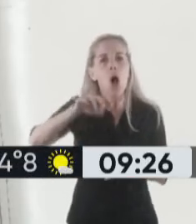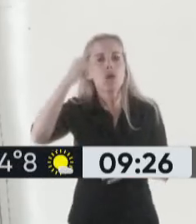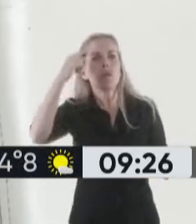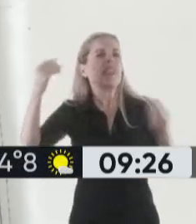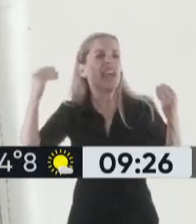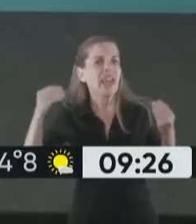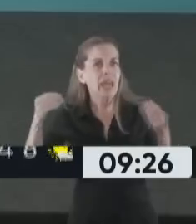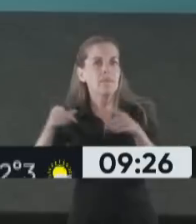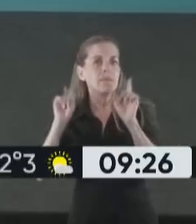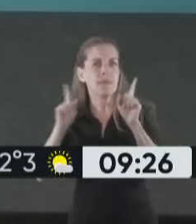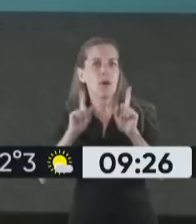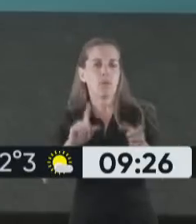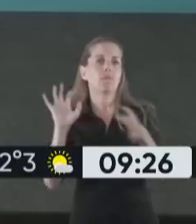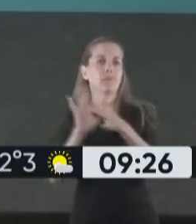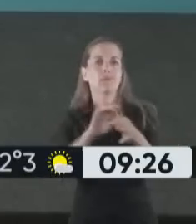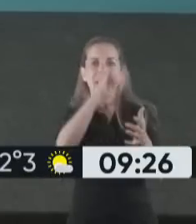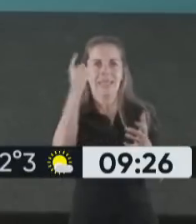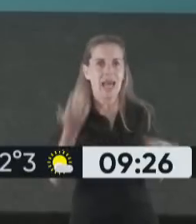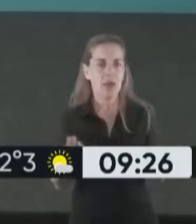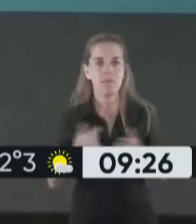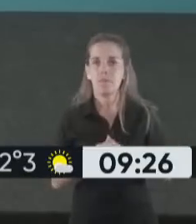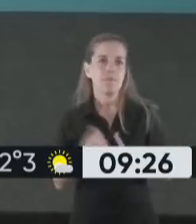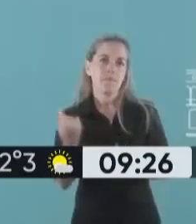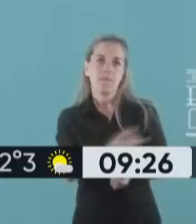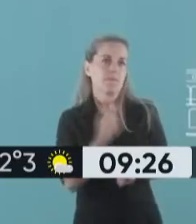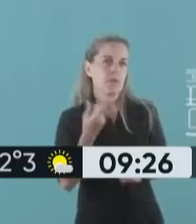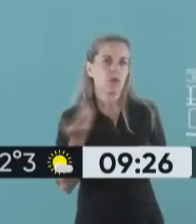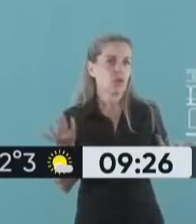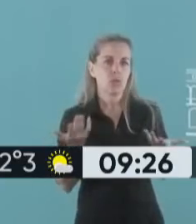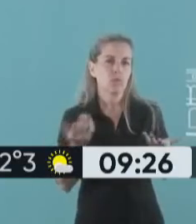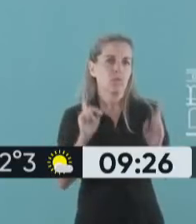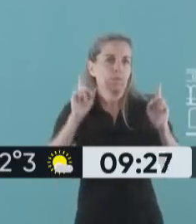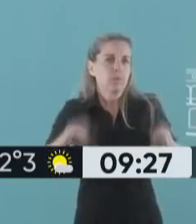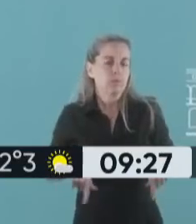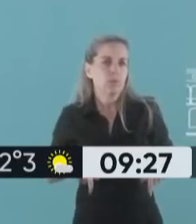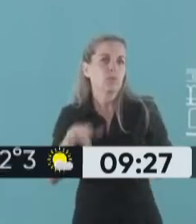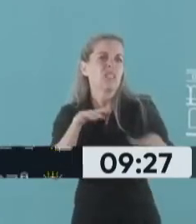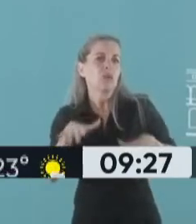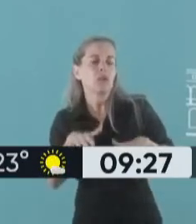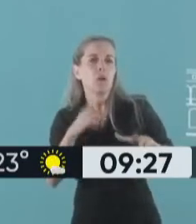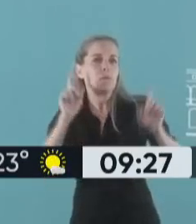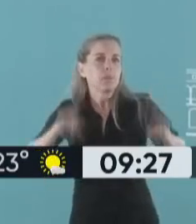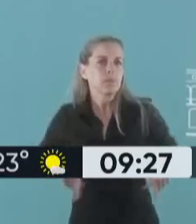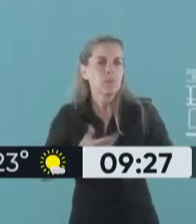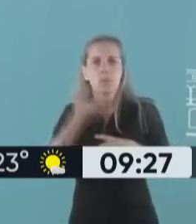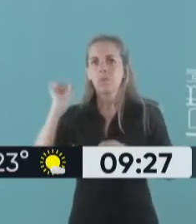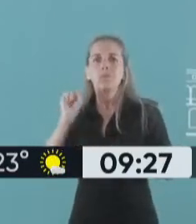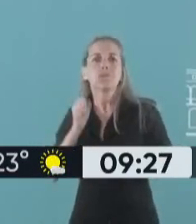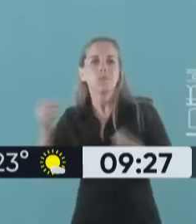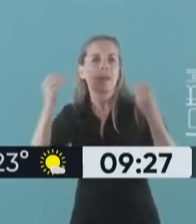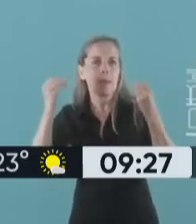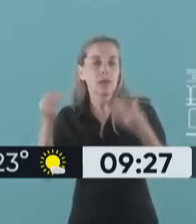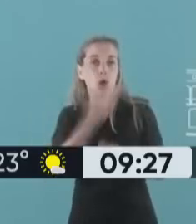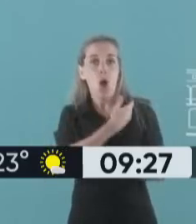en la estatización? No trabajamos sobre hipótesis de cosas que todavía no sucedieron. Sucedió lo que sucedió. El gobierno le